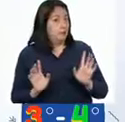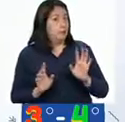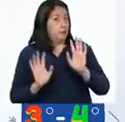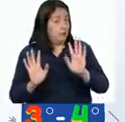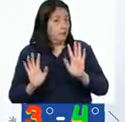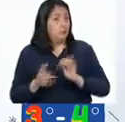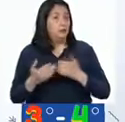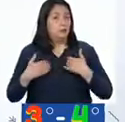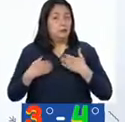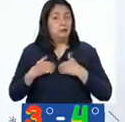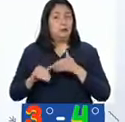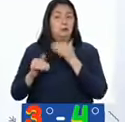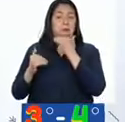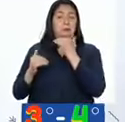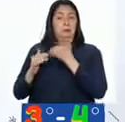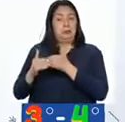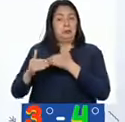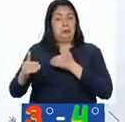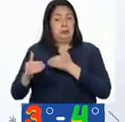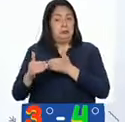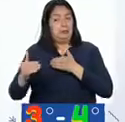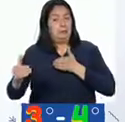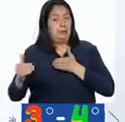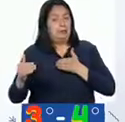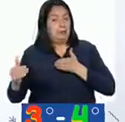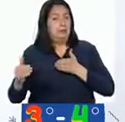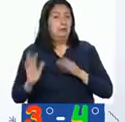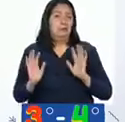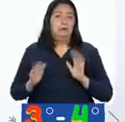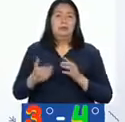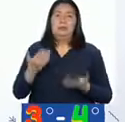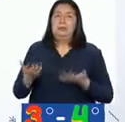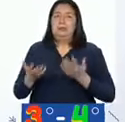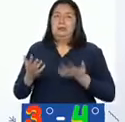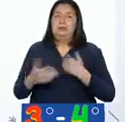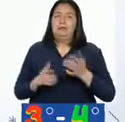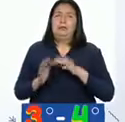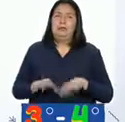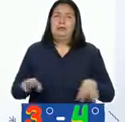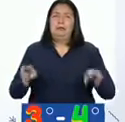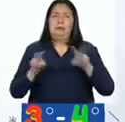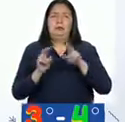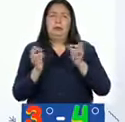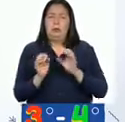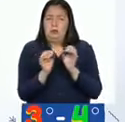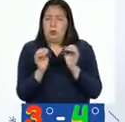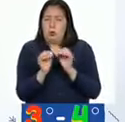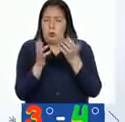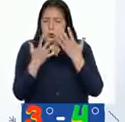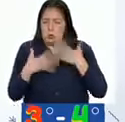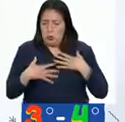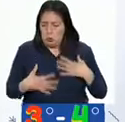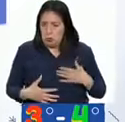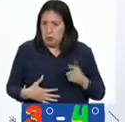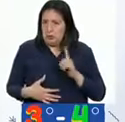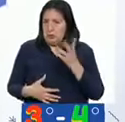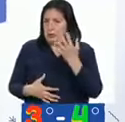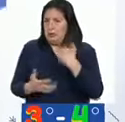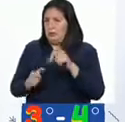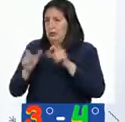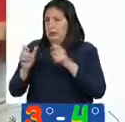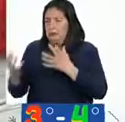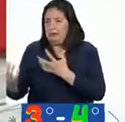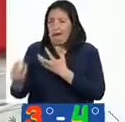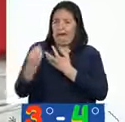debemos establecer un límite en este espacio. Si tenemos algo tan preciado como un tesoro, no queremos que todo el mundo lo